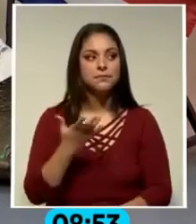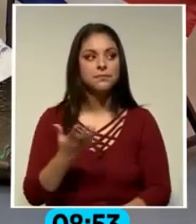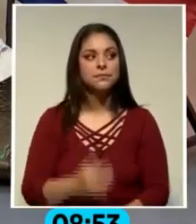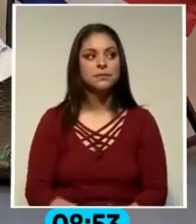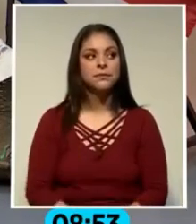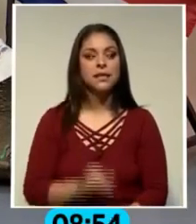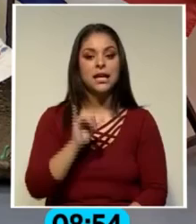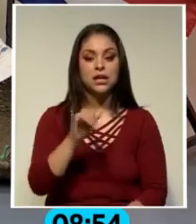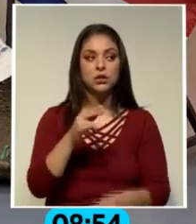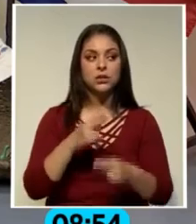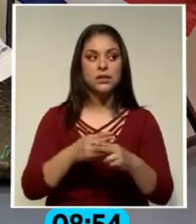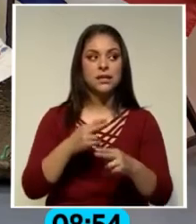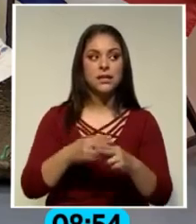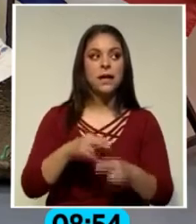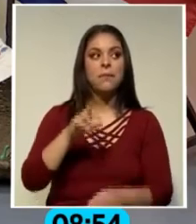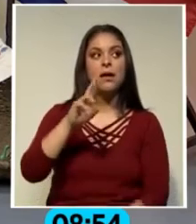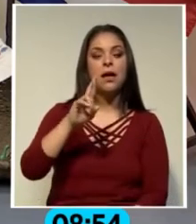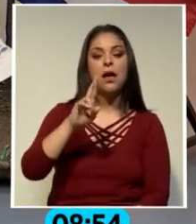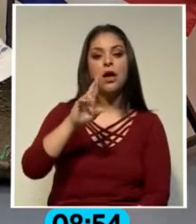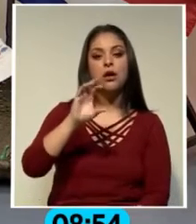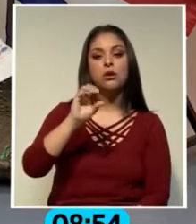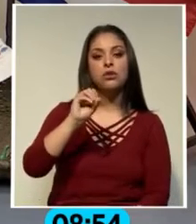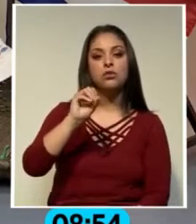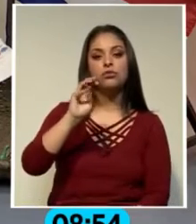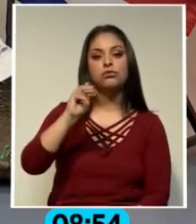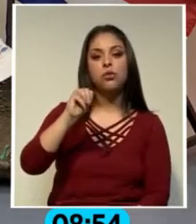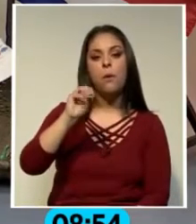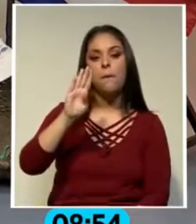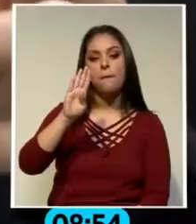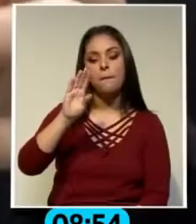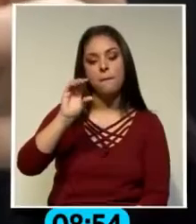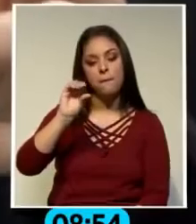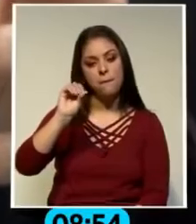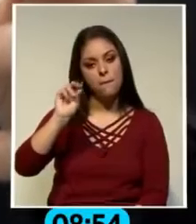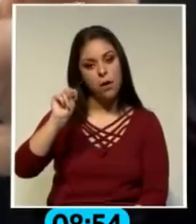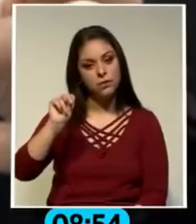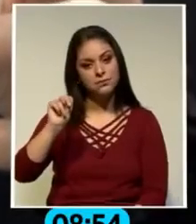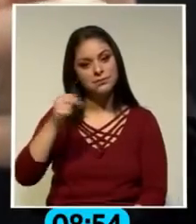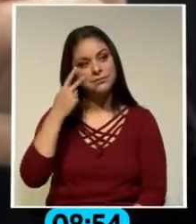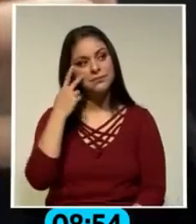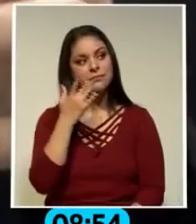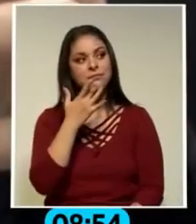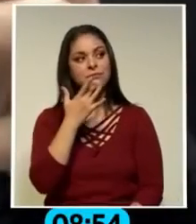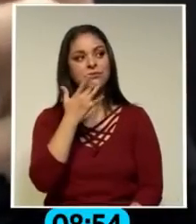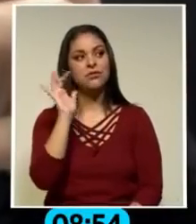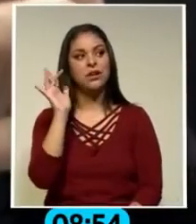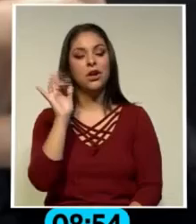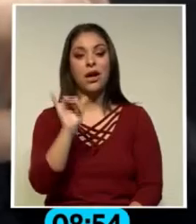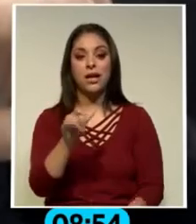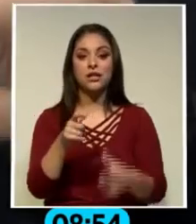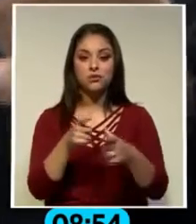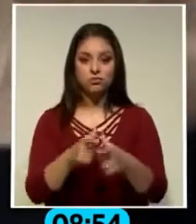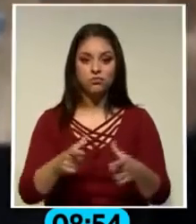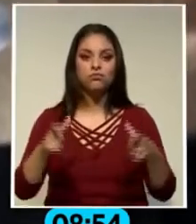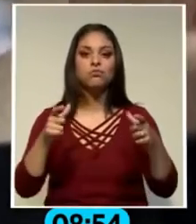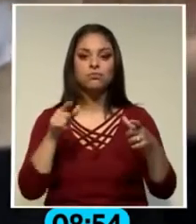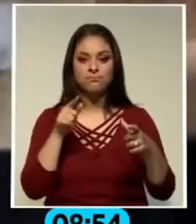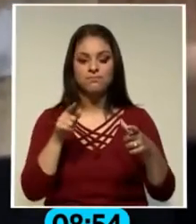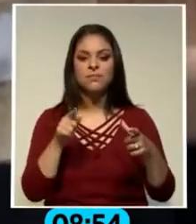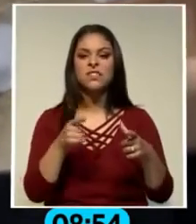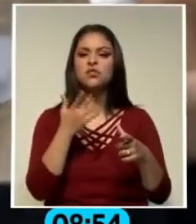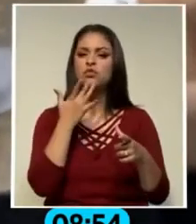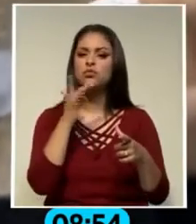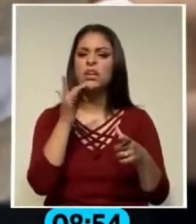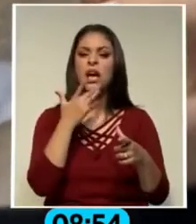Eso se llama rondón. Qué rico, qué rico se ve, ¿verdad? Bueno, ahí lo tenemos. Ese es un rondón. Dice que es